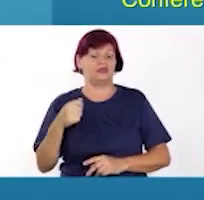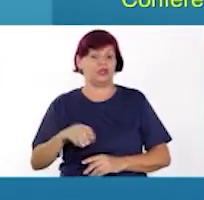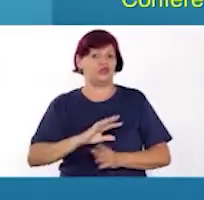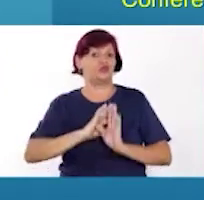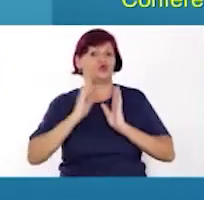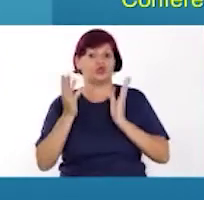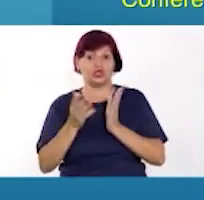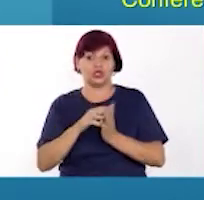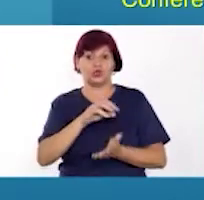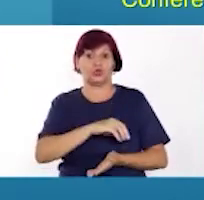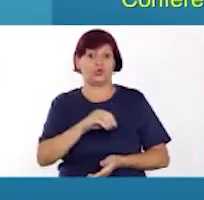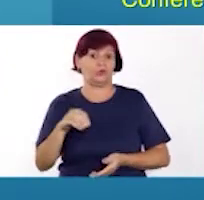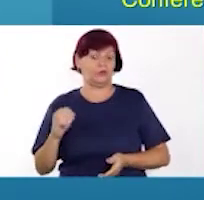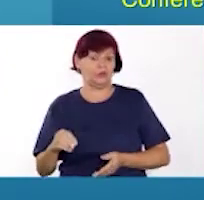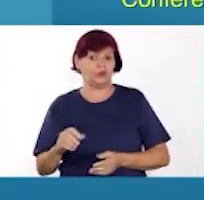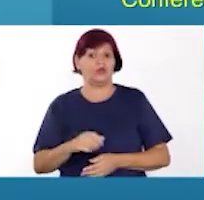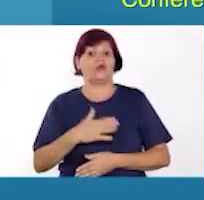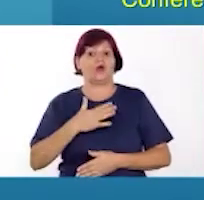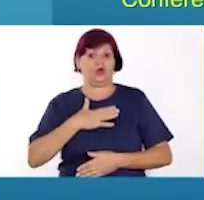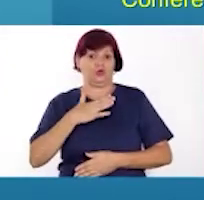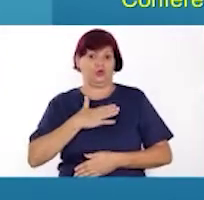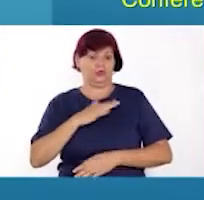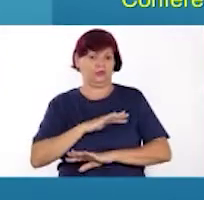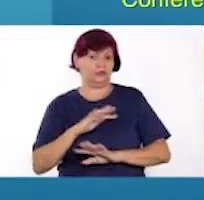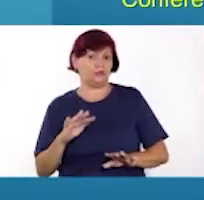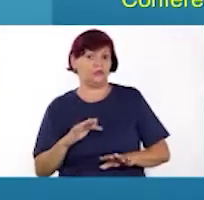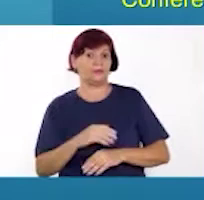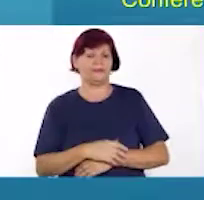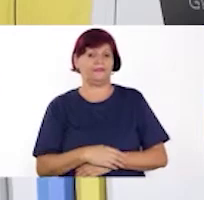de los pueblos coloniales a la autodeterminación.